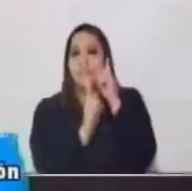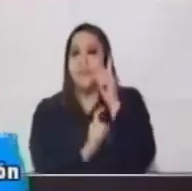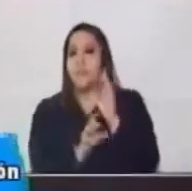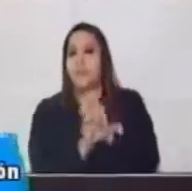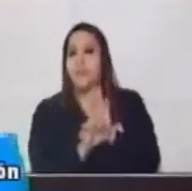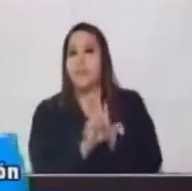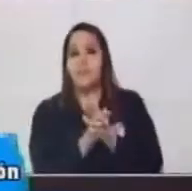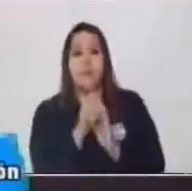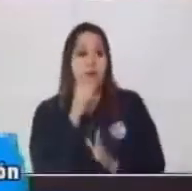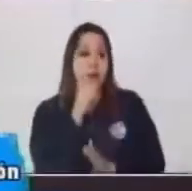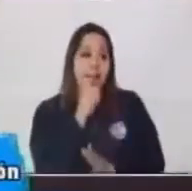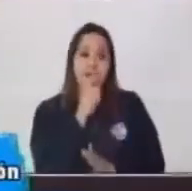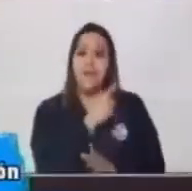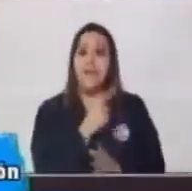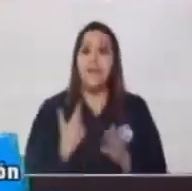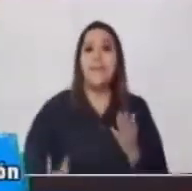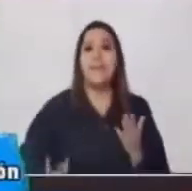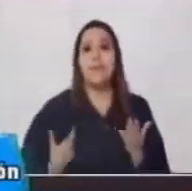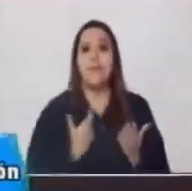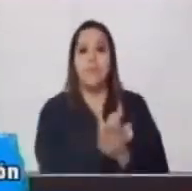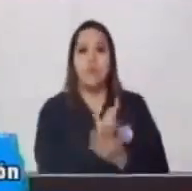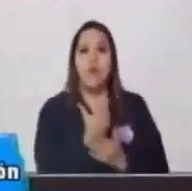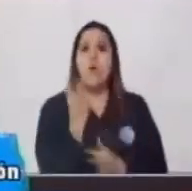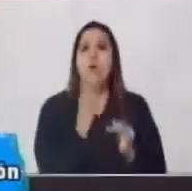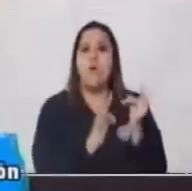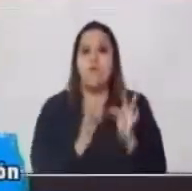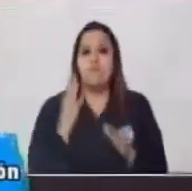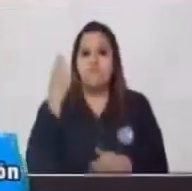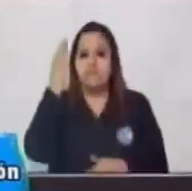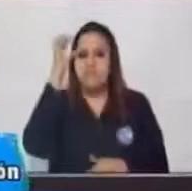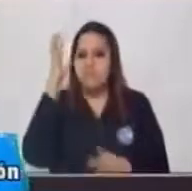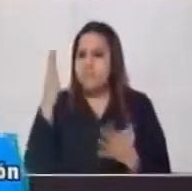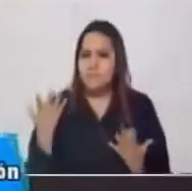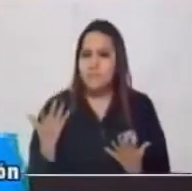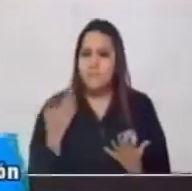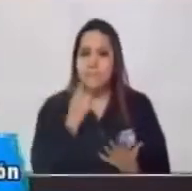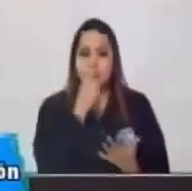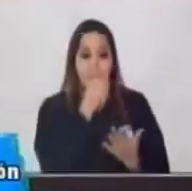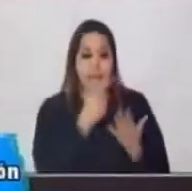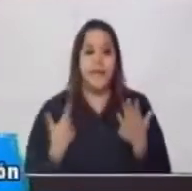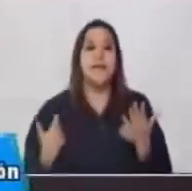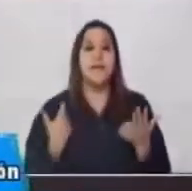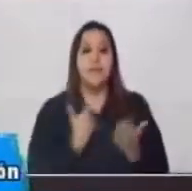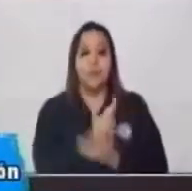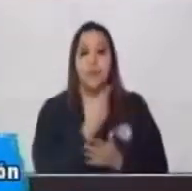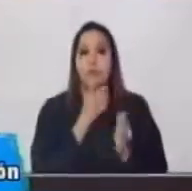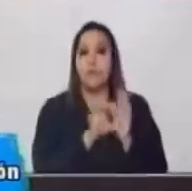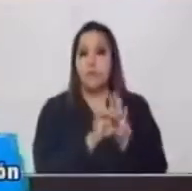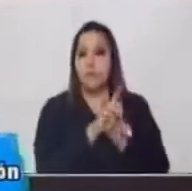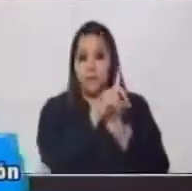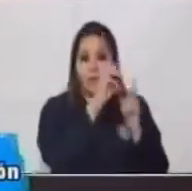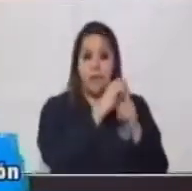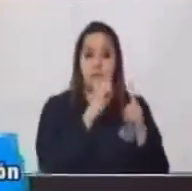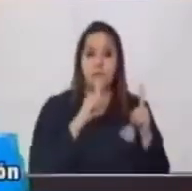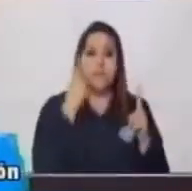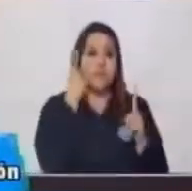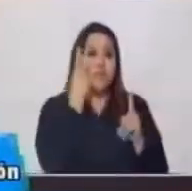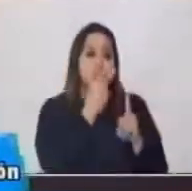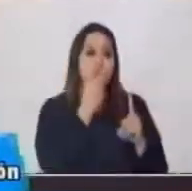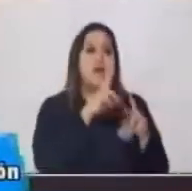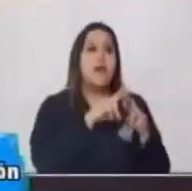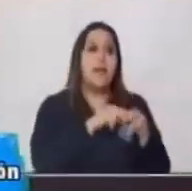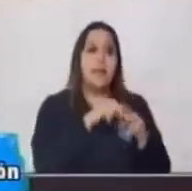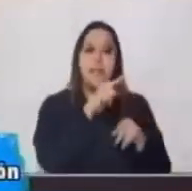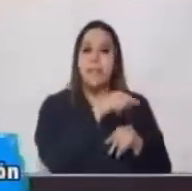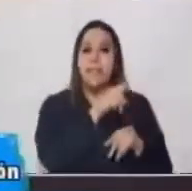a quién le o para quién. En este caso, si yo pregunto en base a esta oración, ¿a quién